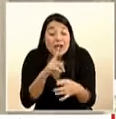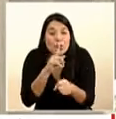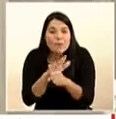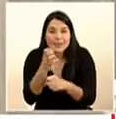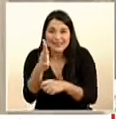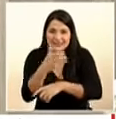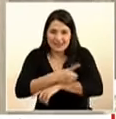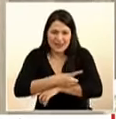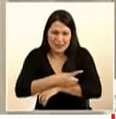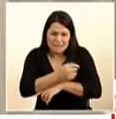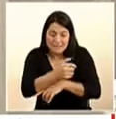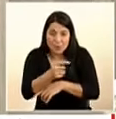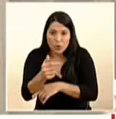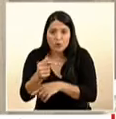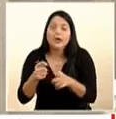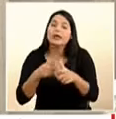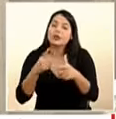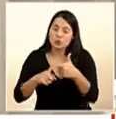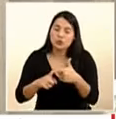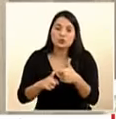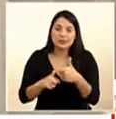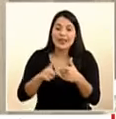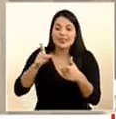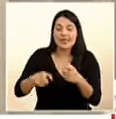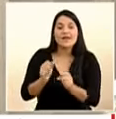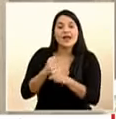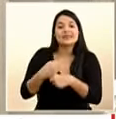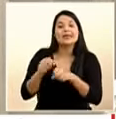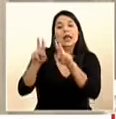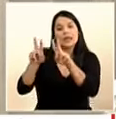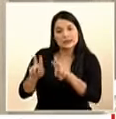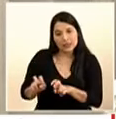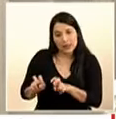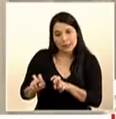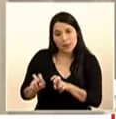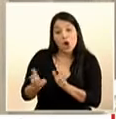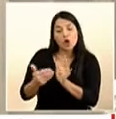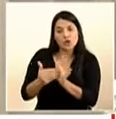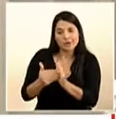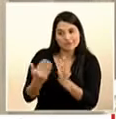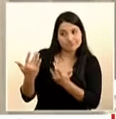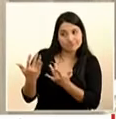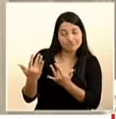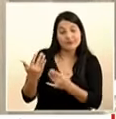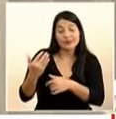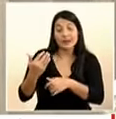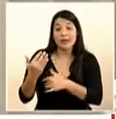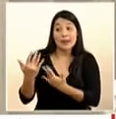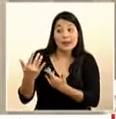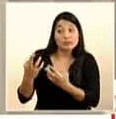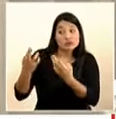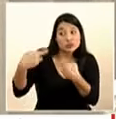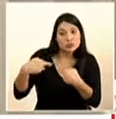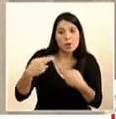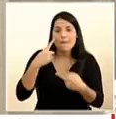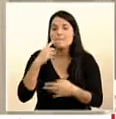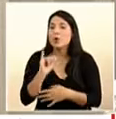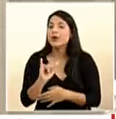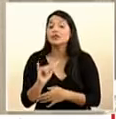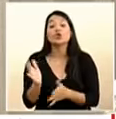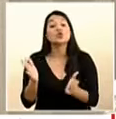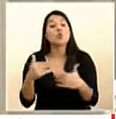muestras que también obviamente puede ser muestras tomará su tiempo para tener el resultado y por eso es que no hemos tenido un porcentaje mayor